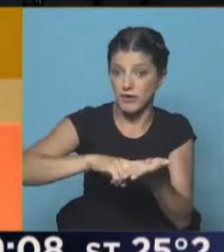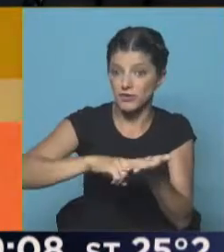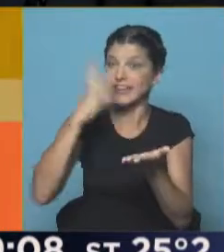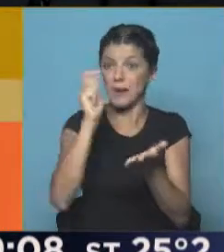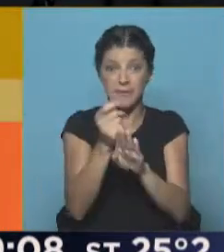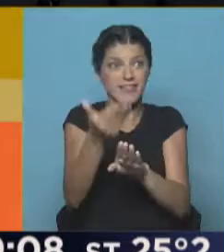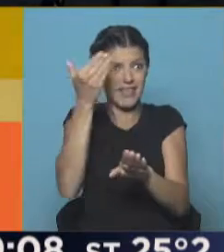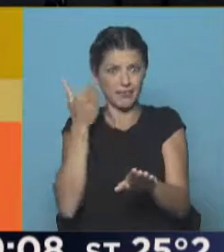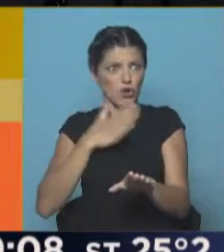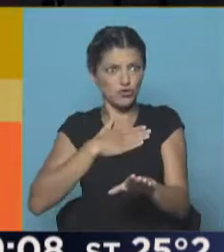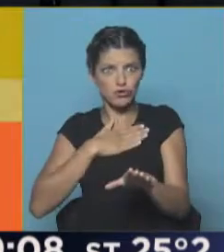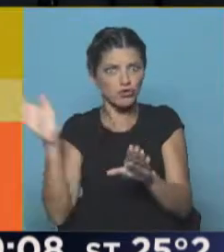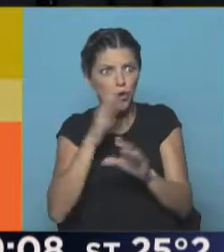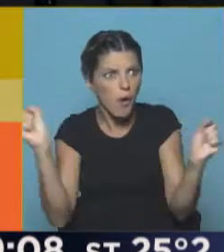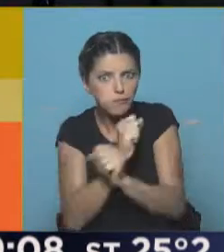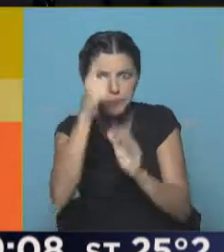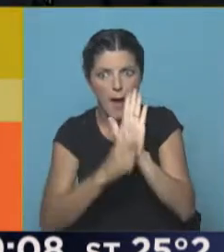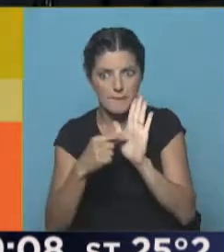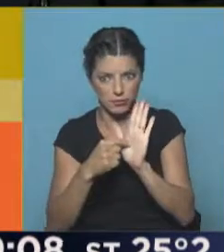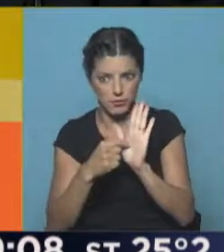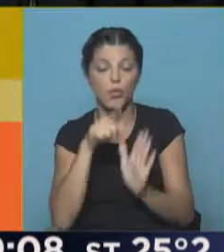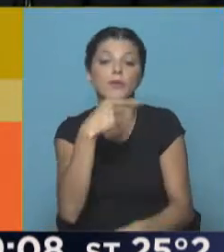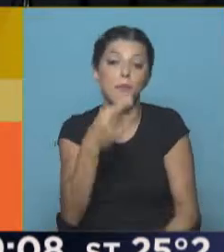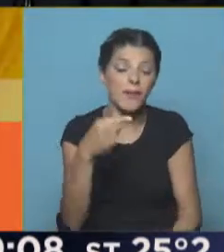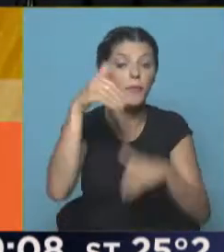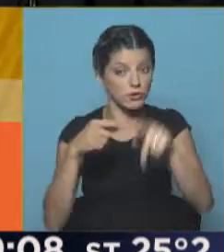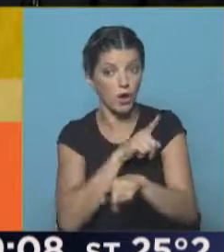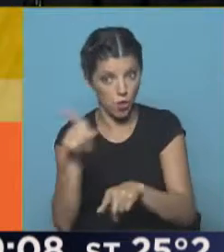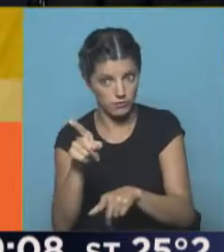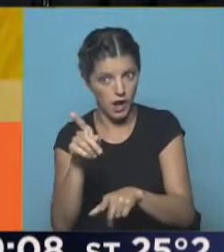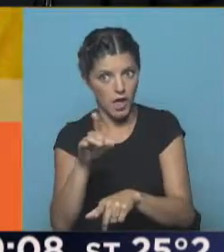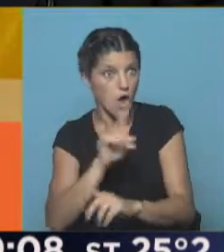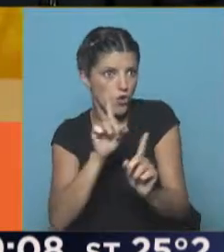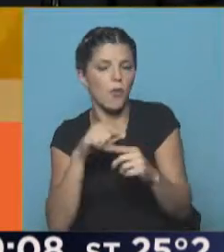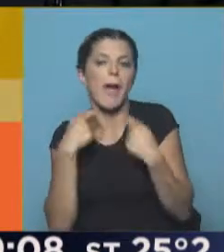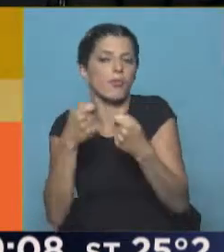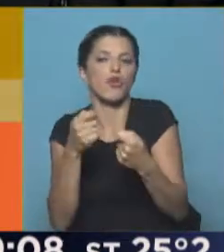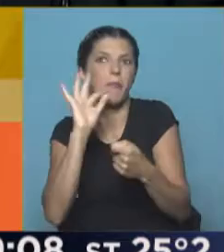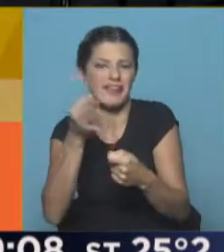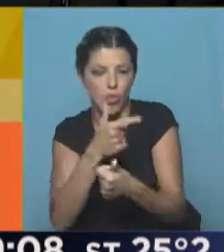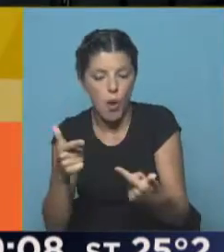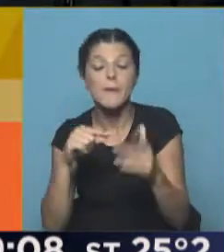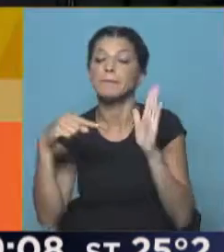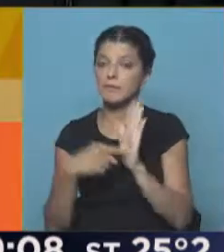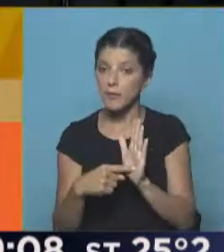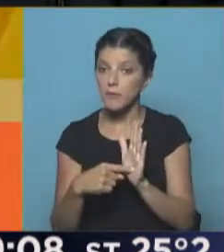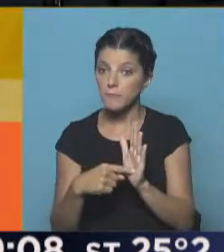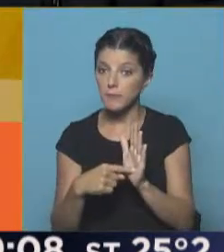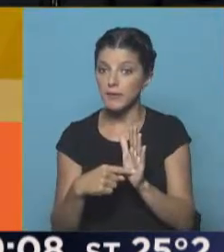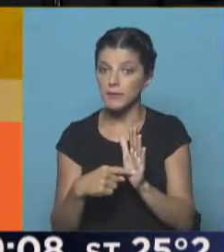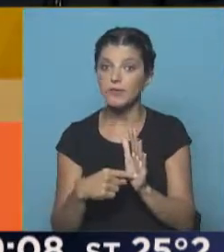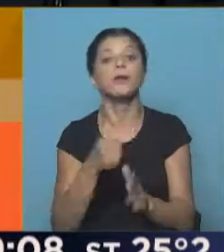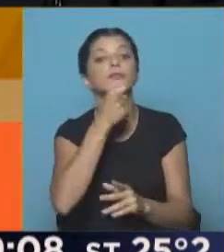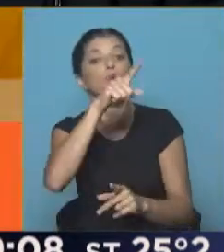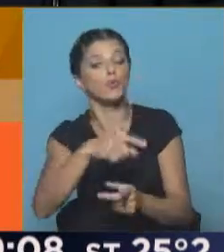todos. Entonces, usted puede votar en contra, no tiene obligación de acompañarlo, pero crearle los impuestos y calculárselo a